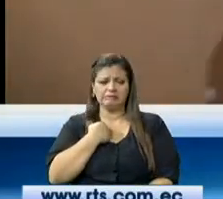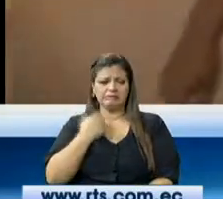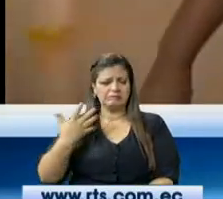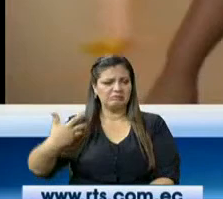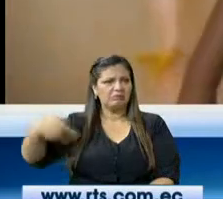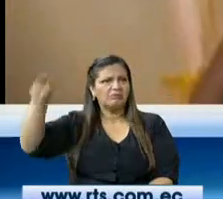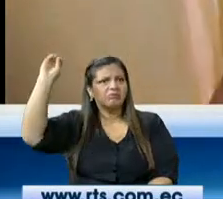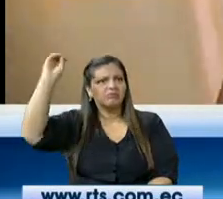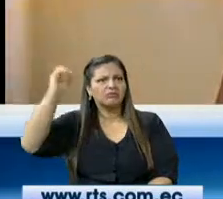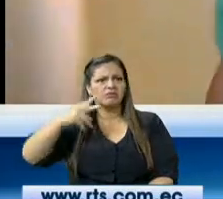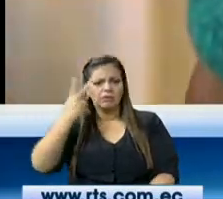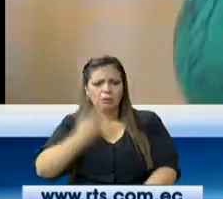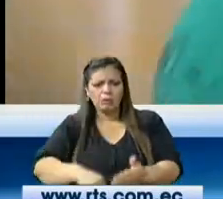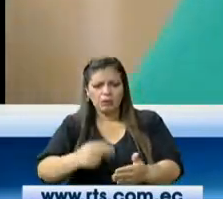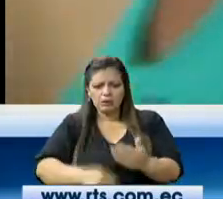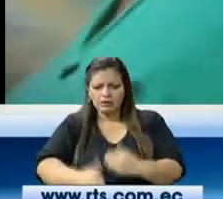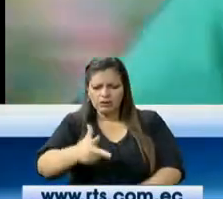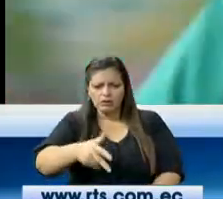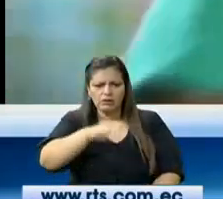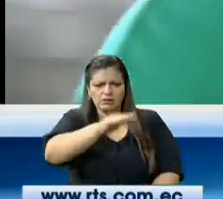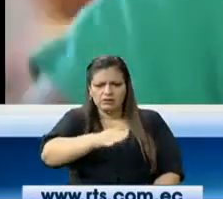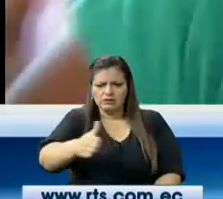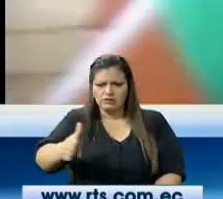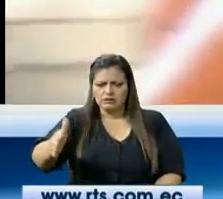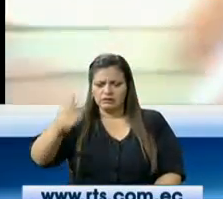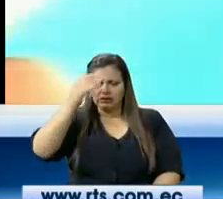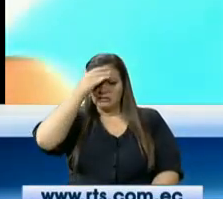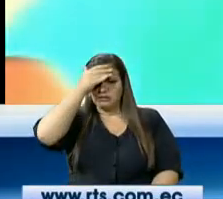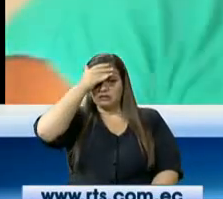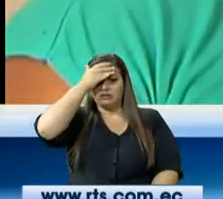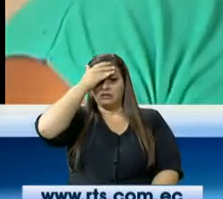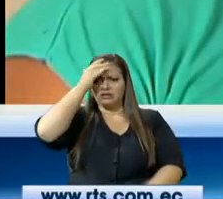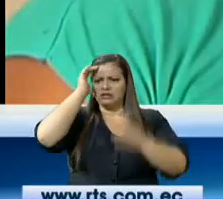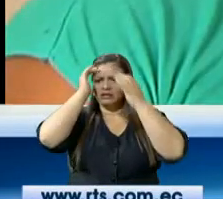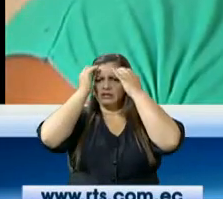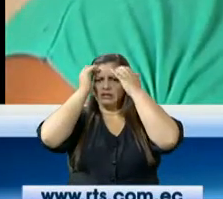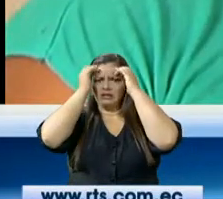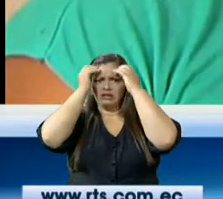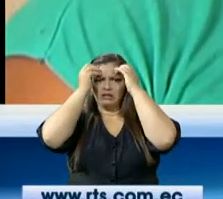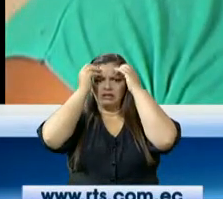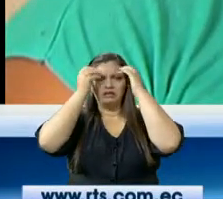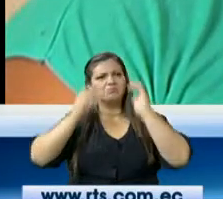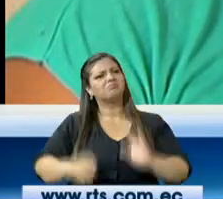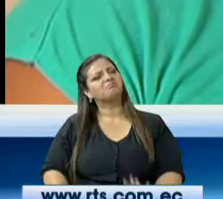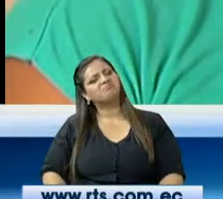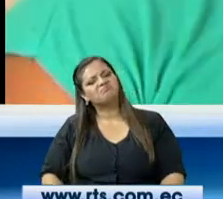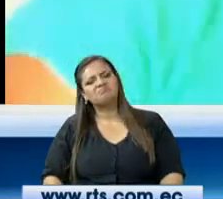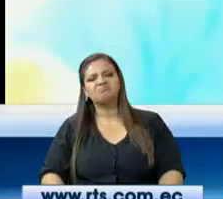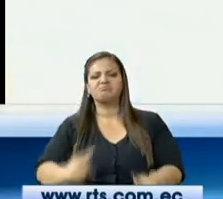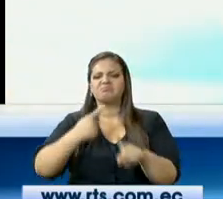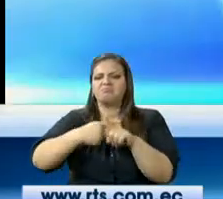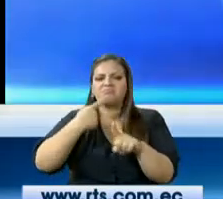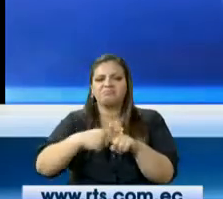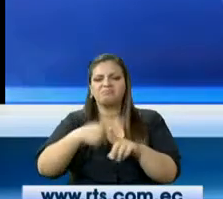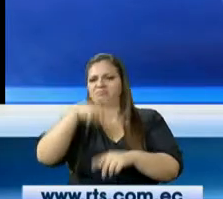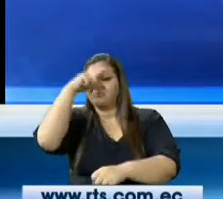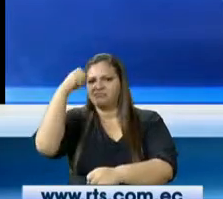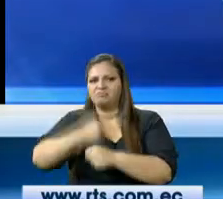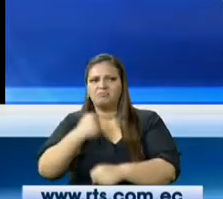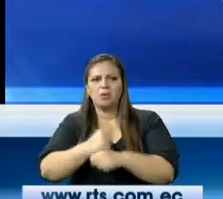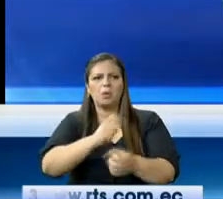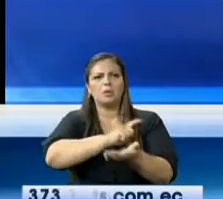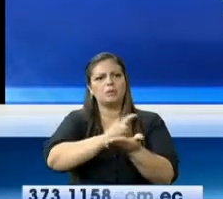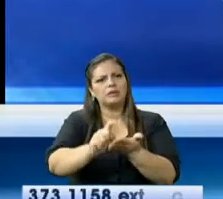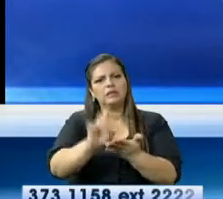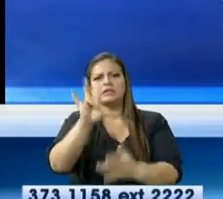pensó ahogarse en llanto o esperar una pensión. Semanal, no sé, 70, 80, de pronto 50,